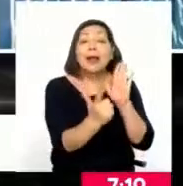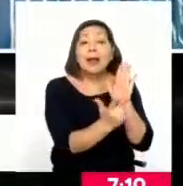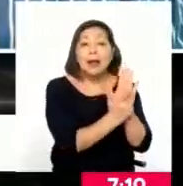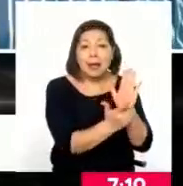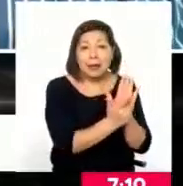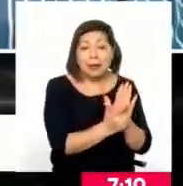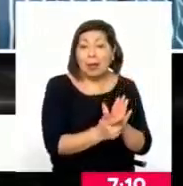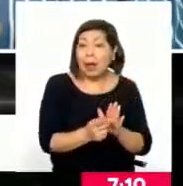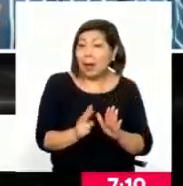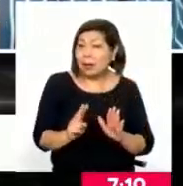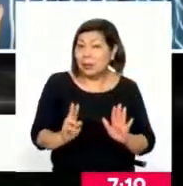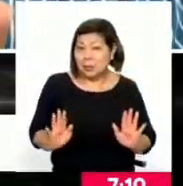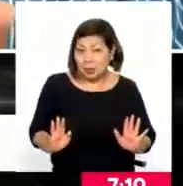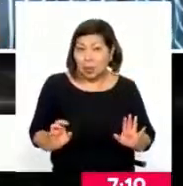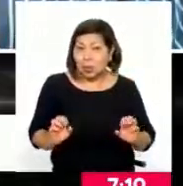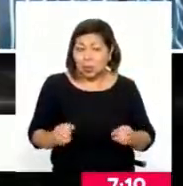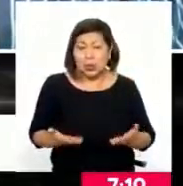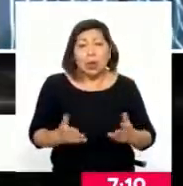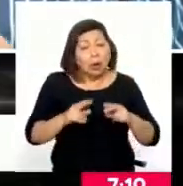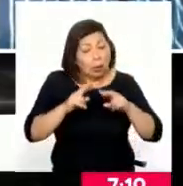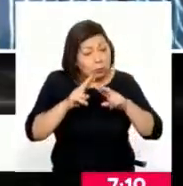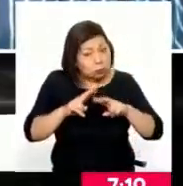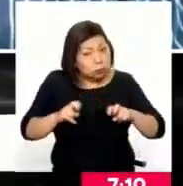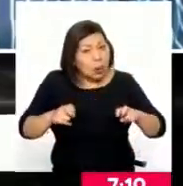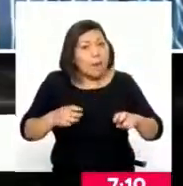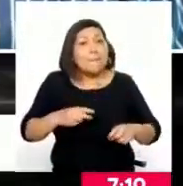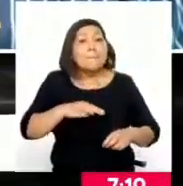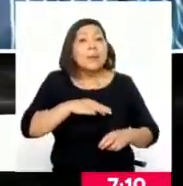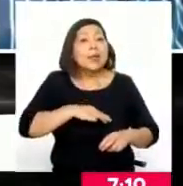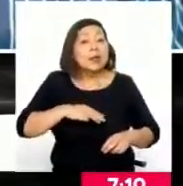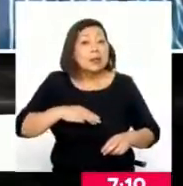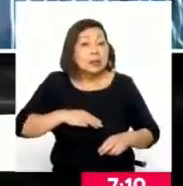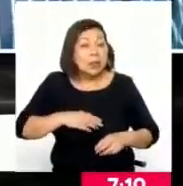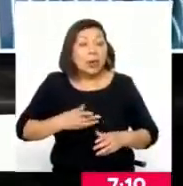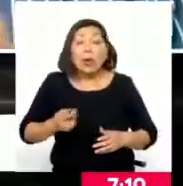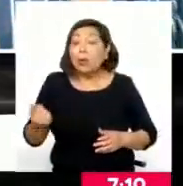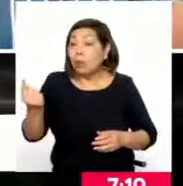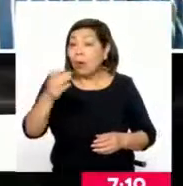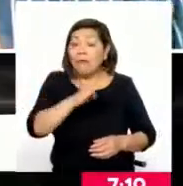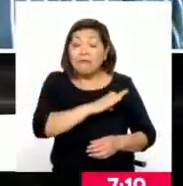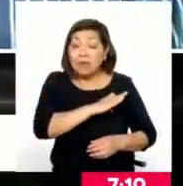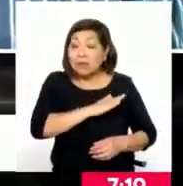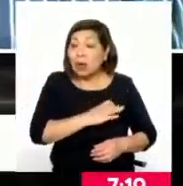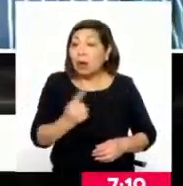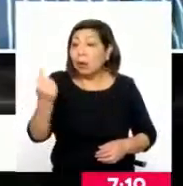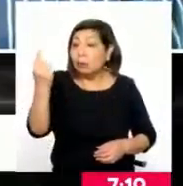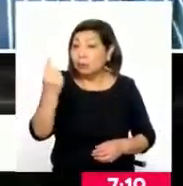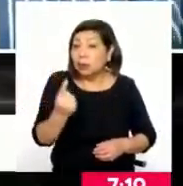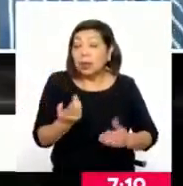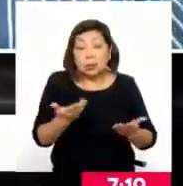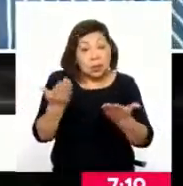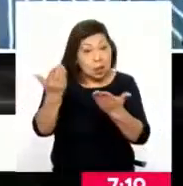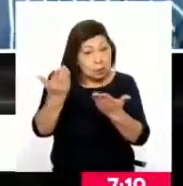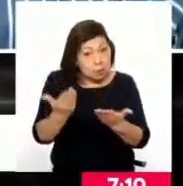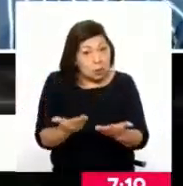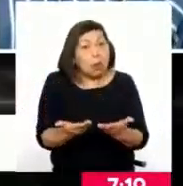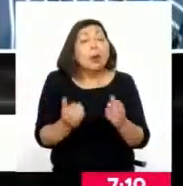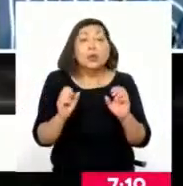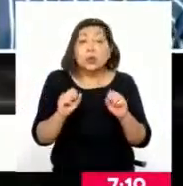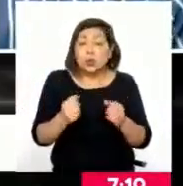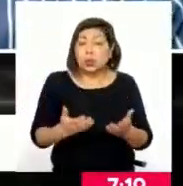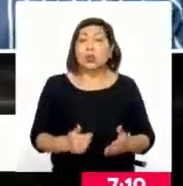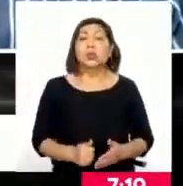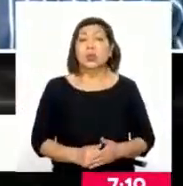hay excesos, definitivamente se han de investigar, el Ministerio Público es la autoridad y por eso es que se está invitando también